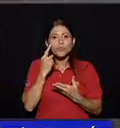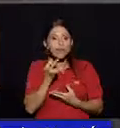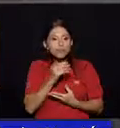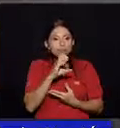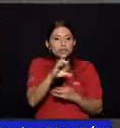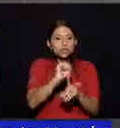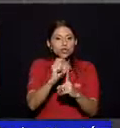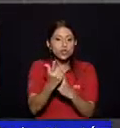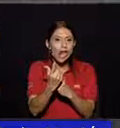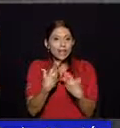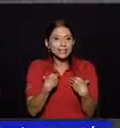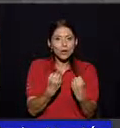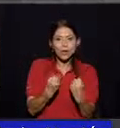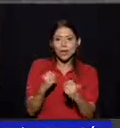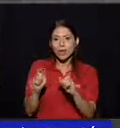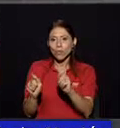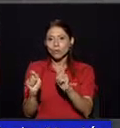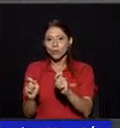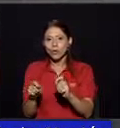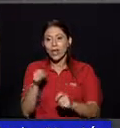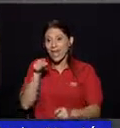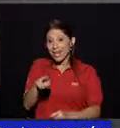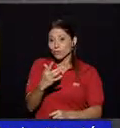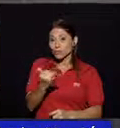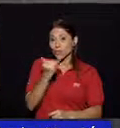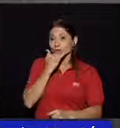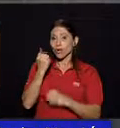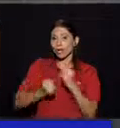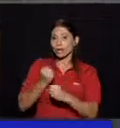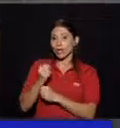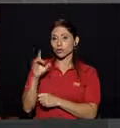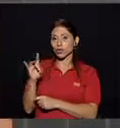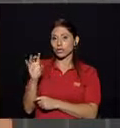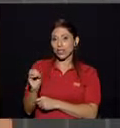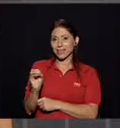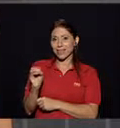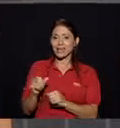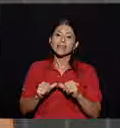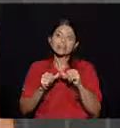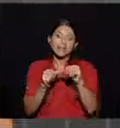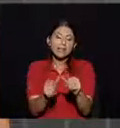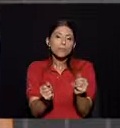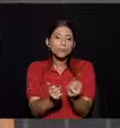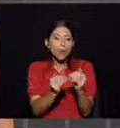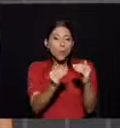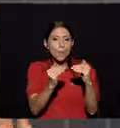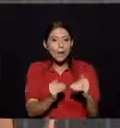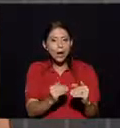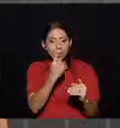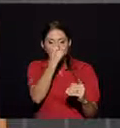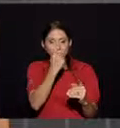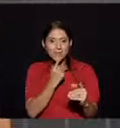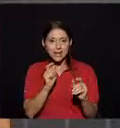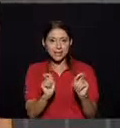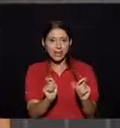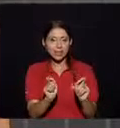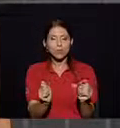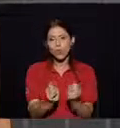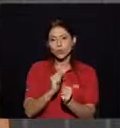que van destinados a programas sociales, salud, educación. Eso es un error que cometimos en los años 80 y que seguimos pagando con un bajo